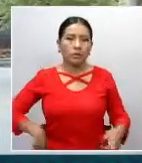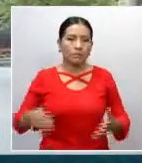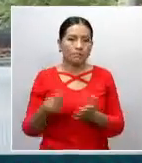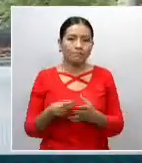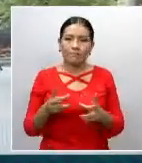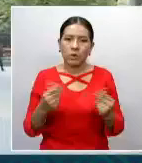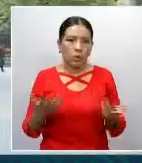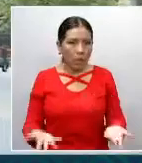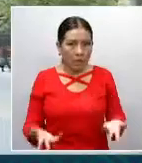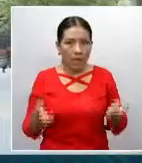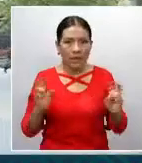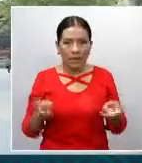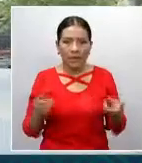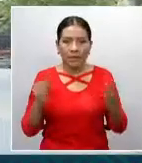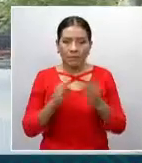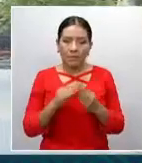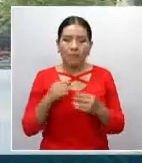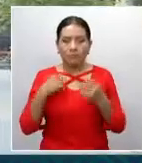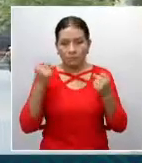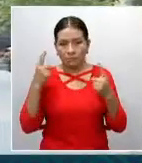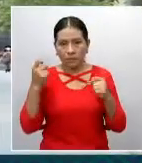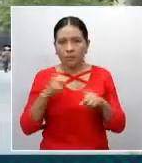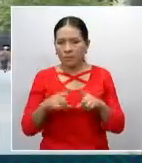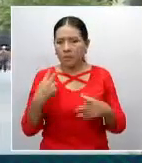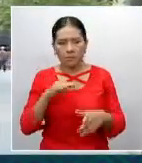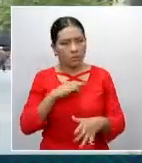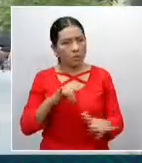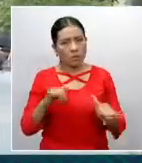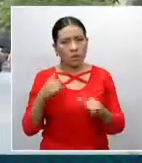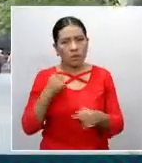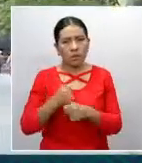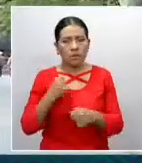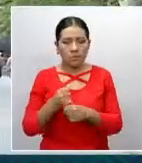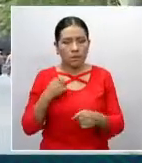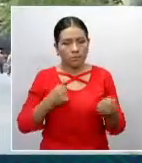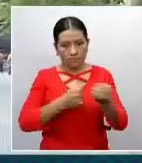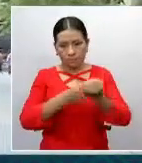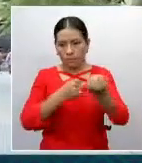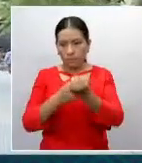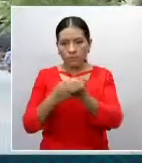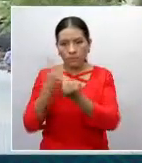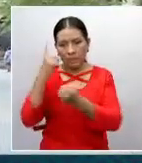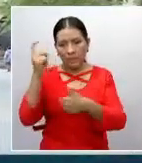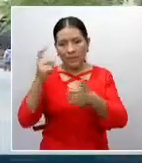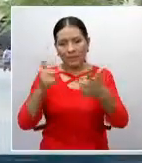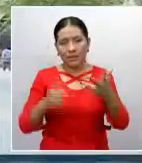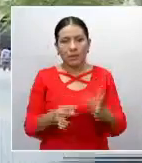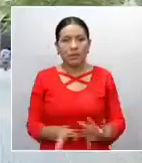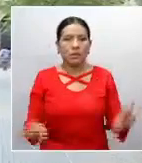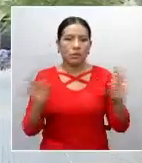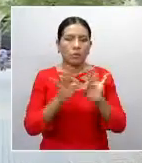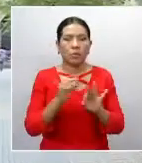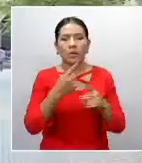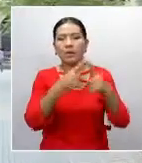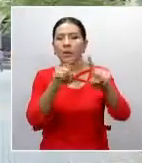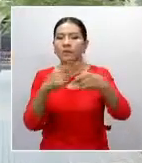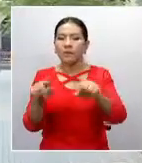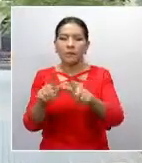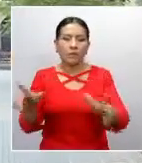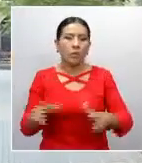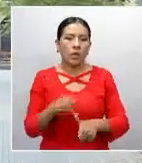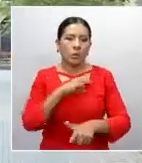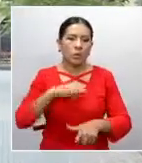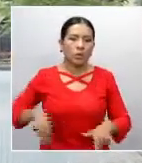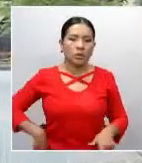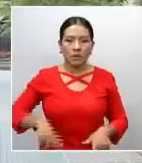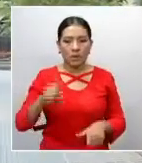el tema de encarar estas redes internas, pero estamos tomando acciones como Misikuni para poder atender esta necesidad, principalmente a los distritos y a los municipios que